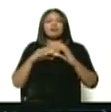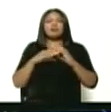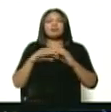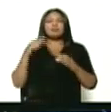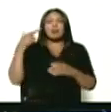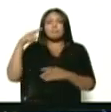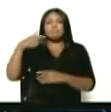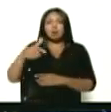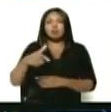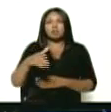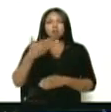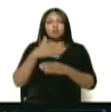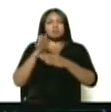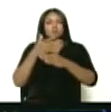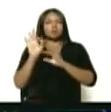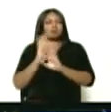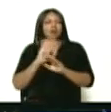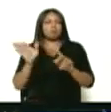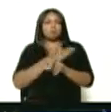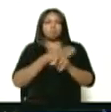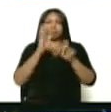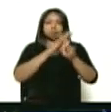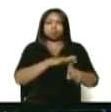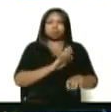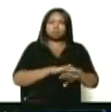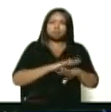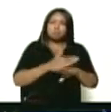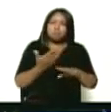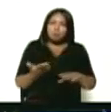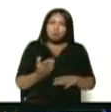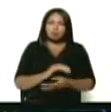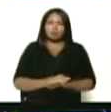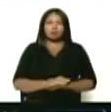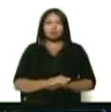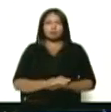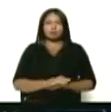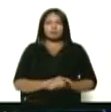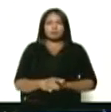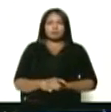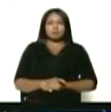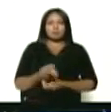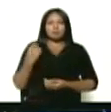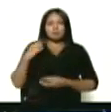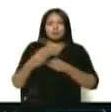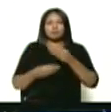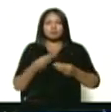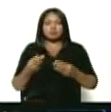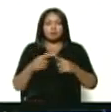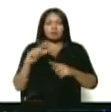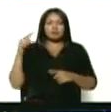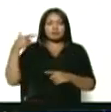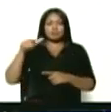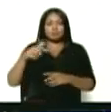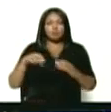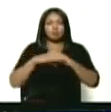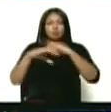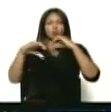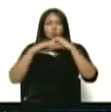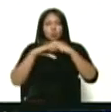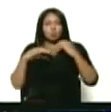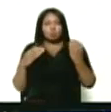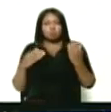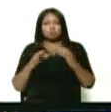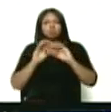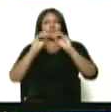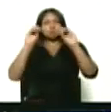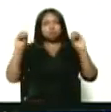las paradas o los maltratan. Eso no puede ser, ¿vale? Yo llamo a mis hermanos transportistas, autobuseros, metrobuseros,